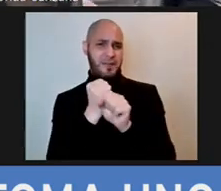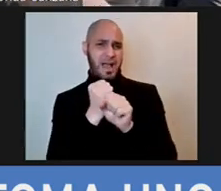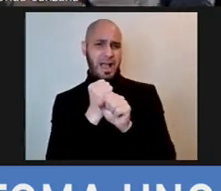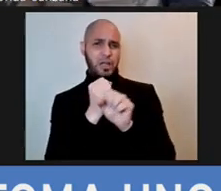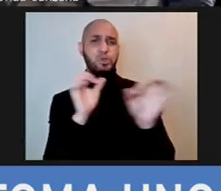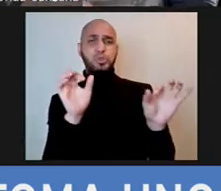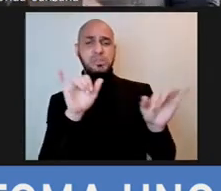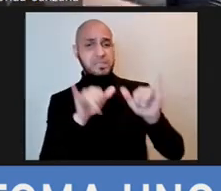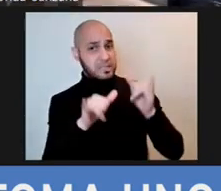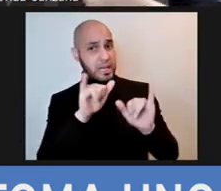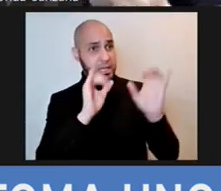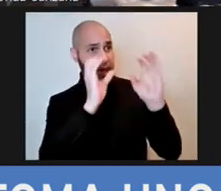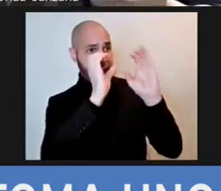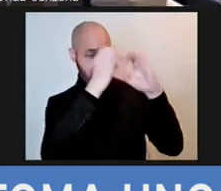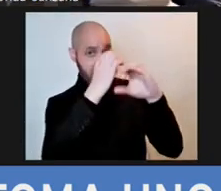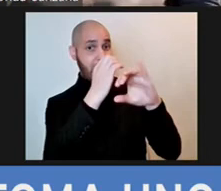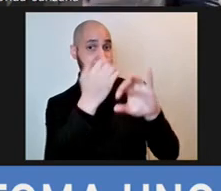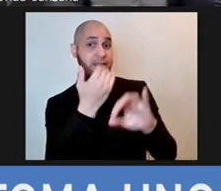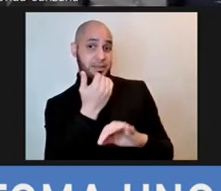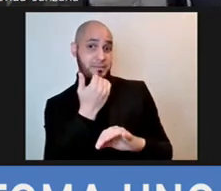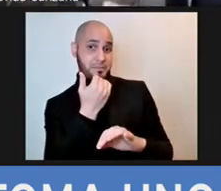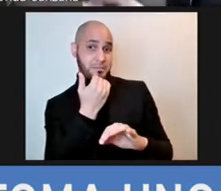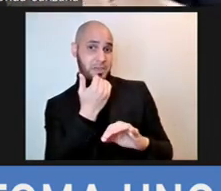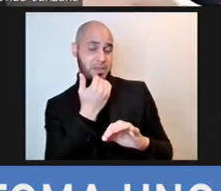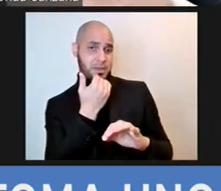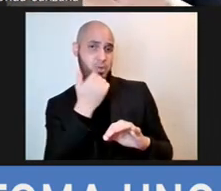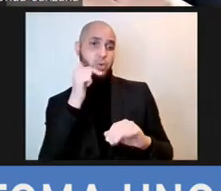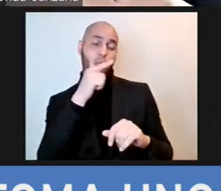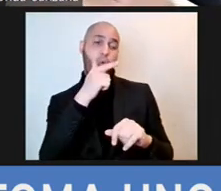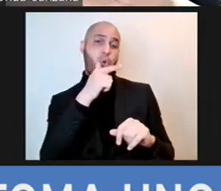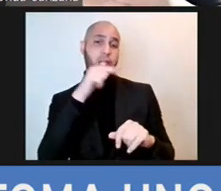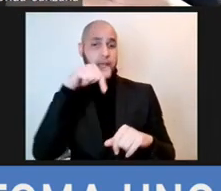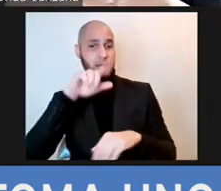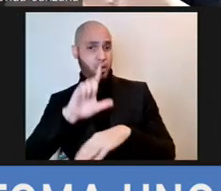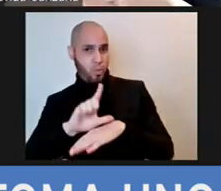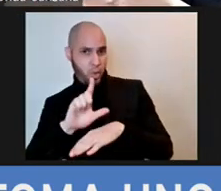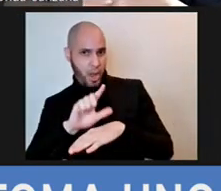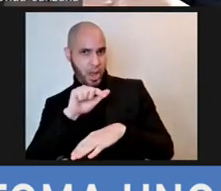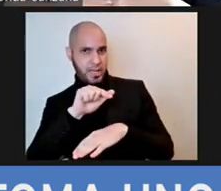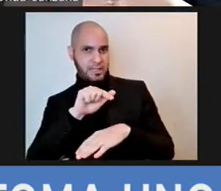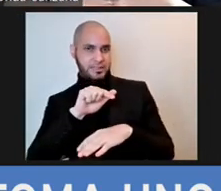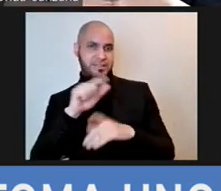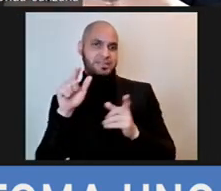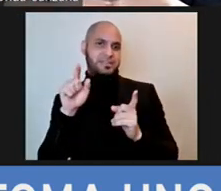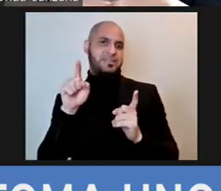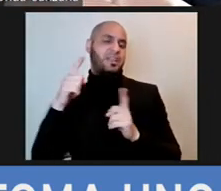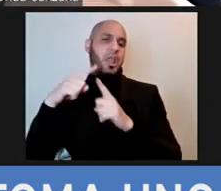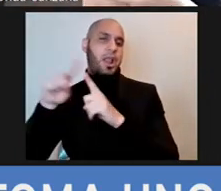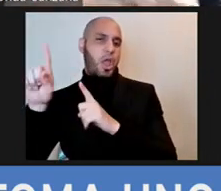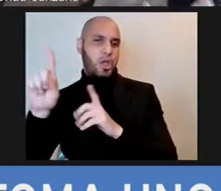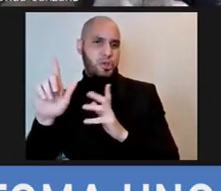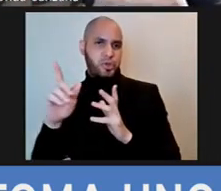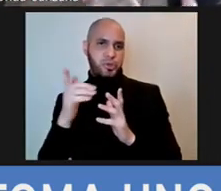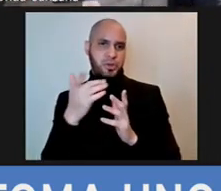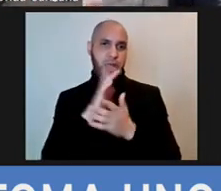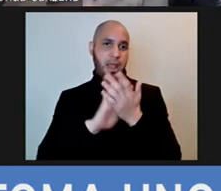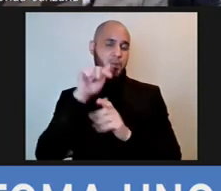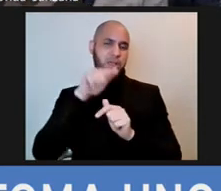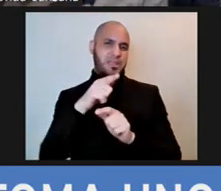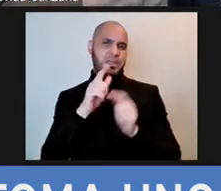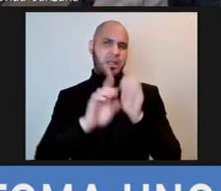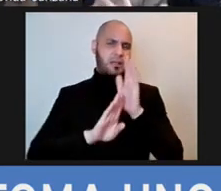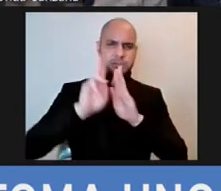de astroingeniería en este lugar, o entre este lugar y el Smithsonian. Acá quizás